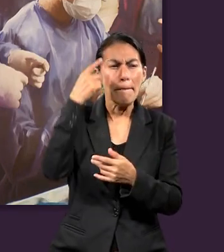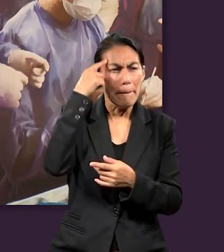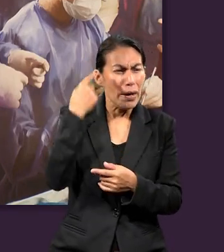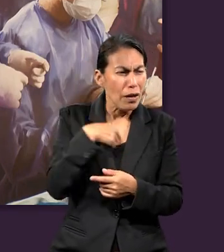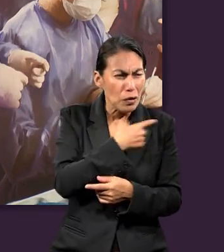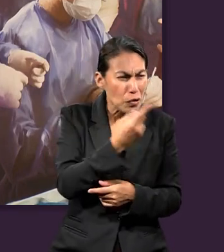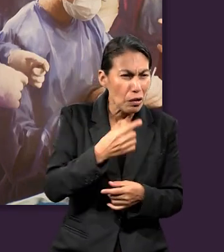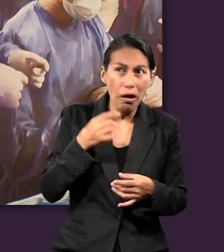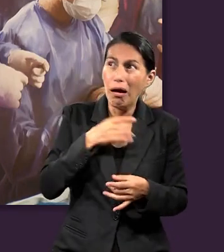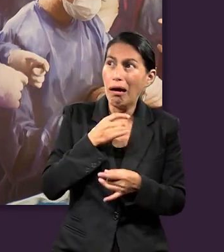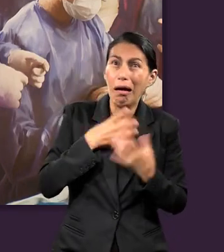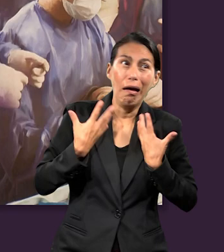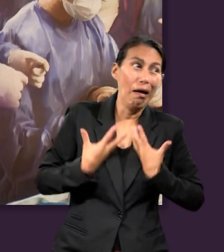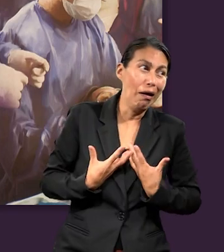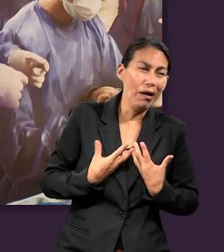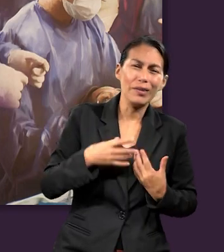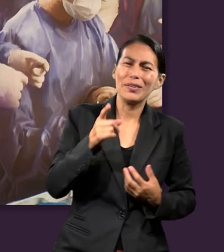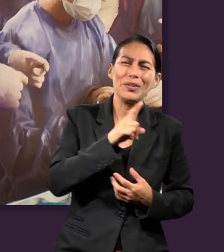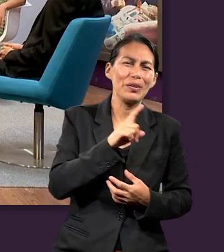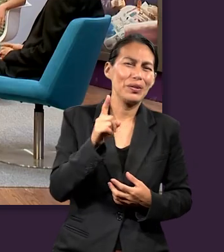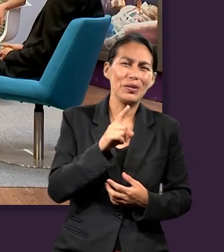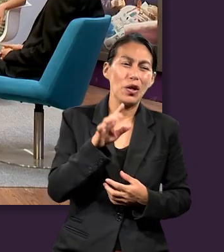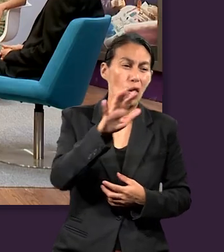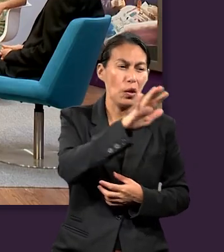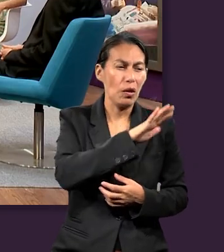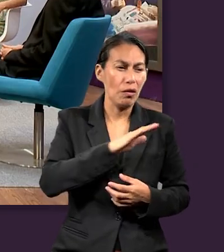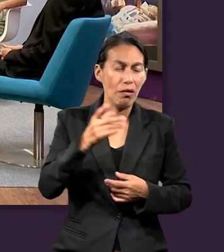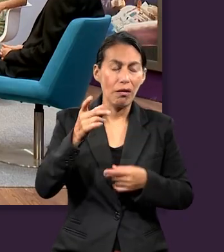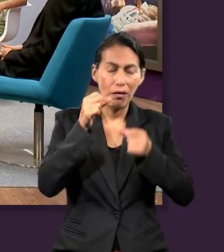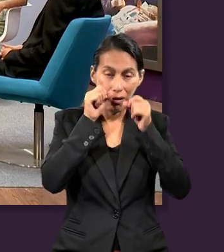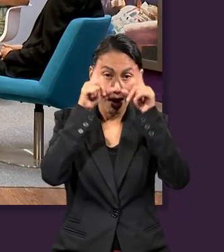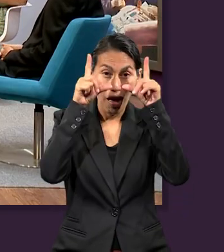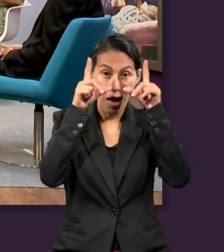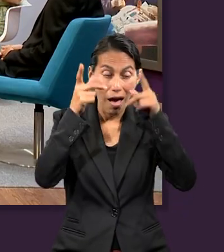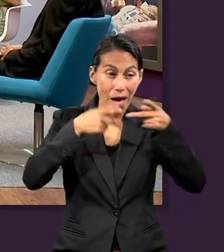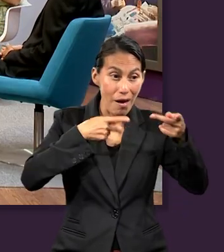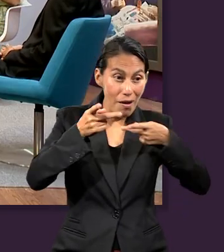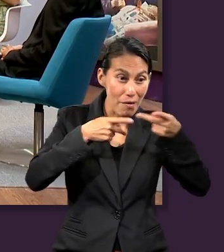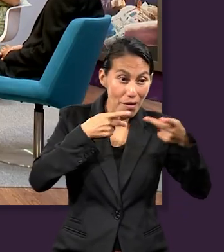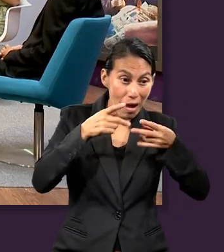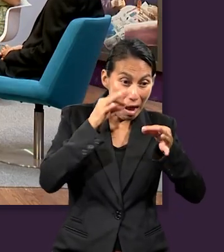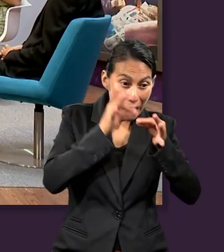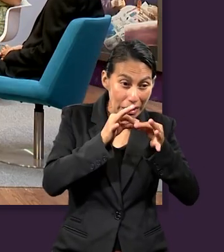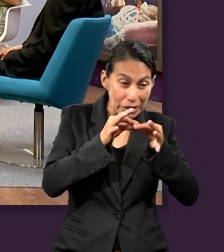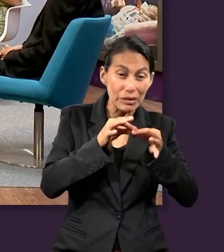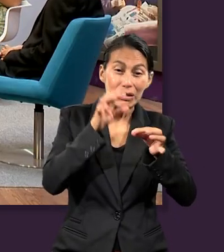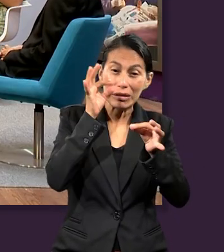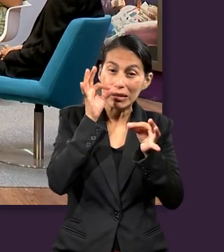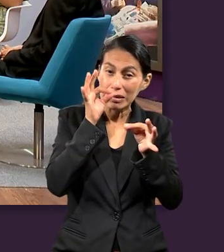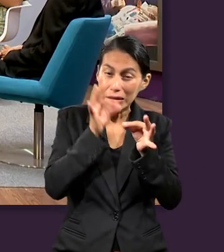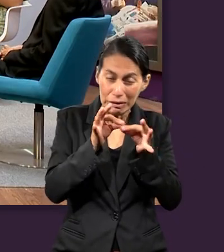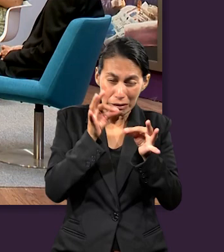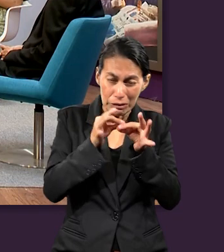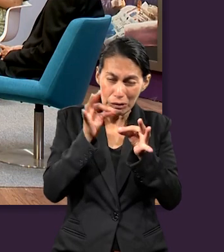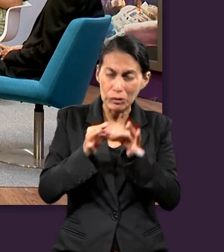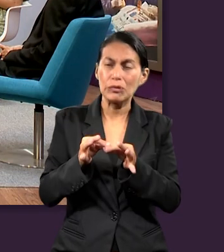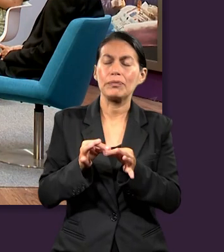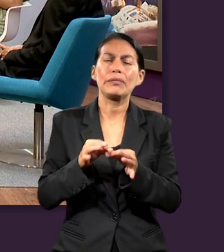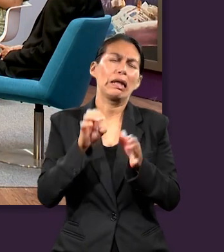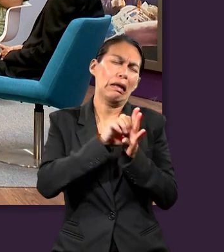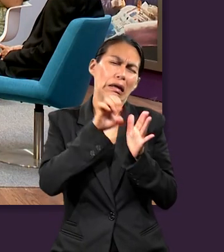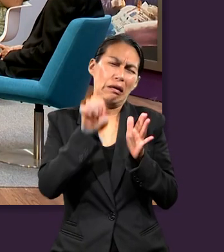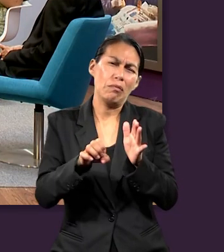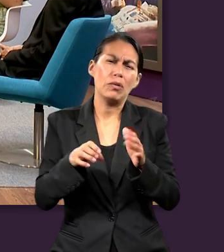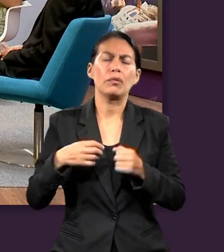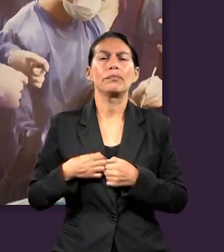Dios de amor sino para preparar a un pueblo para la venida de Jesús y si yo siento que es como cuando te dan una guía para un examen así